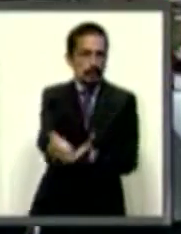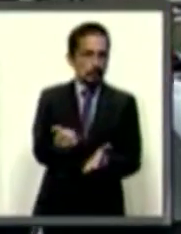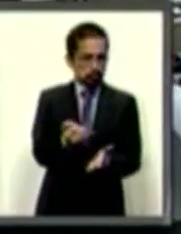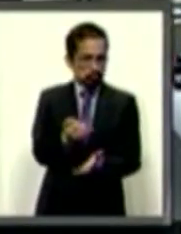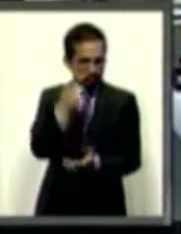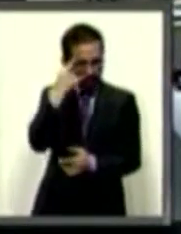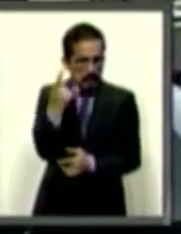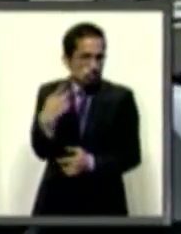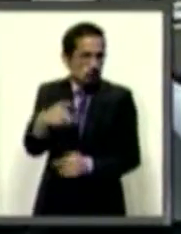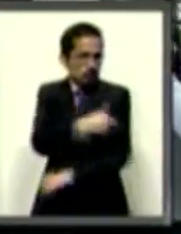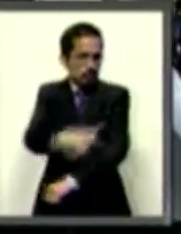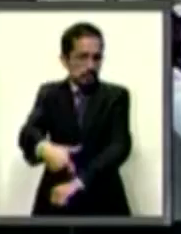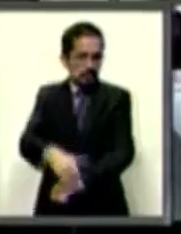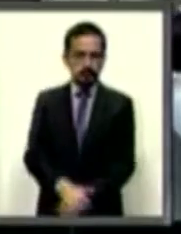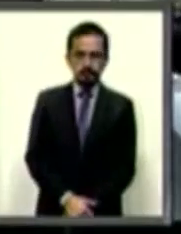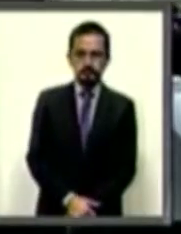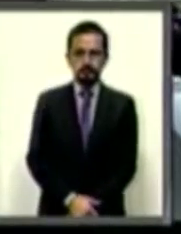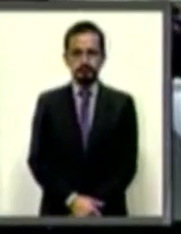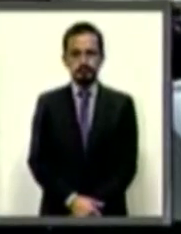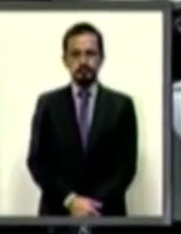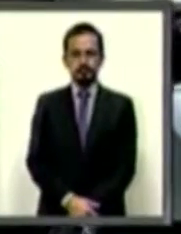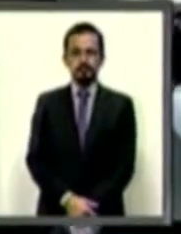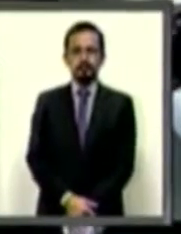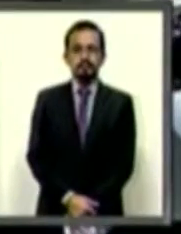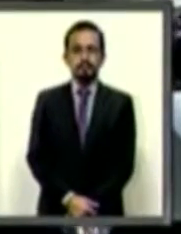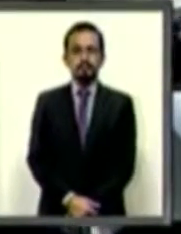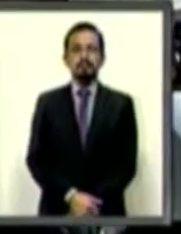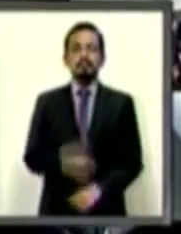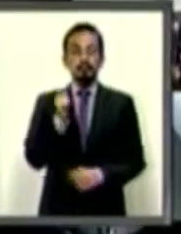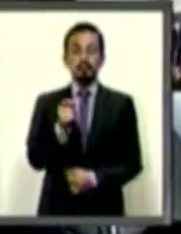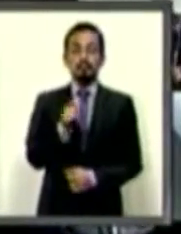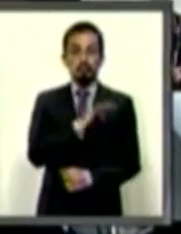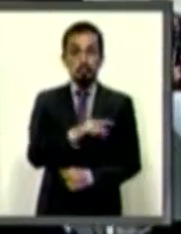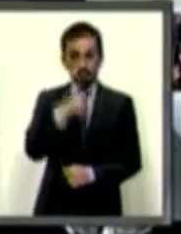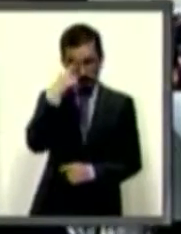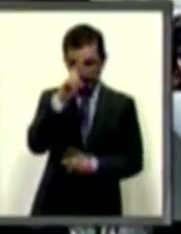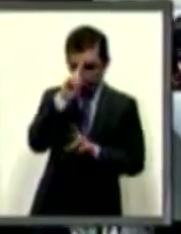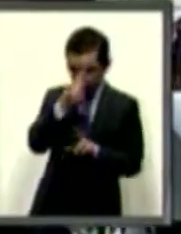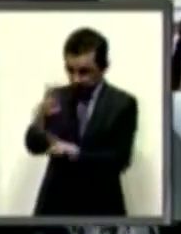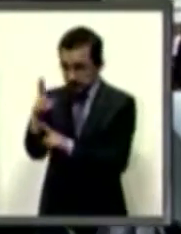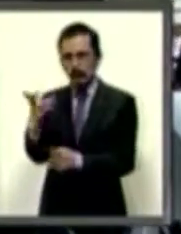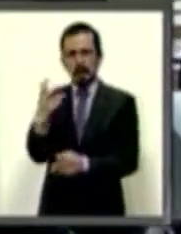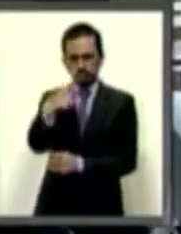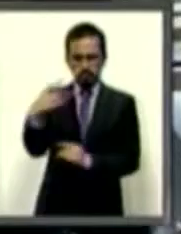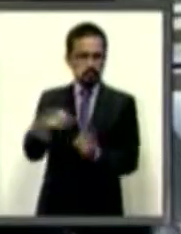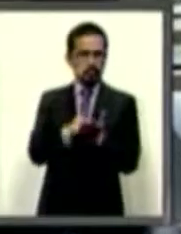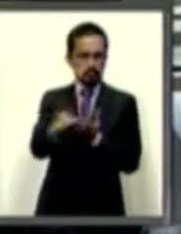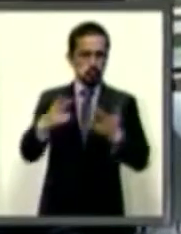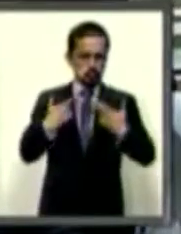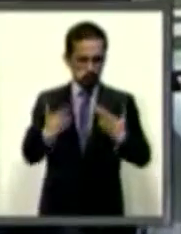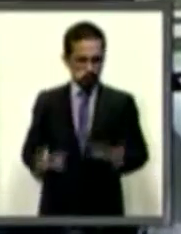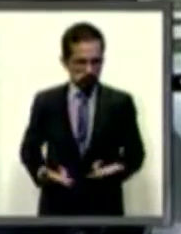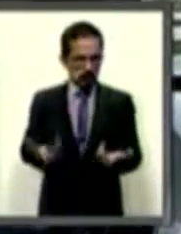familias. Los avances en el respeto y reconocimiento de los derechos humanos debe